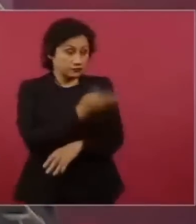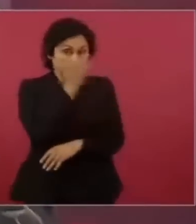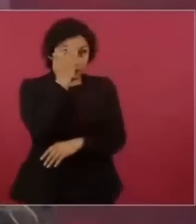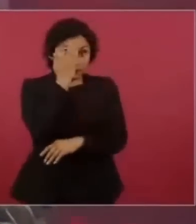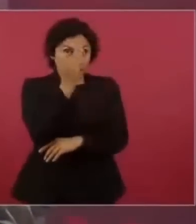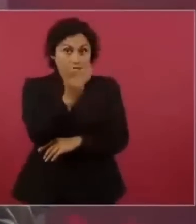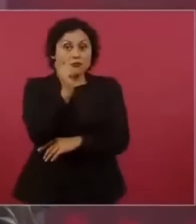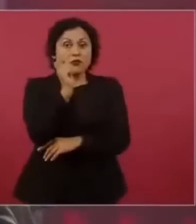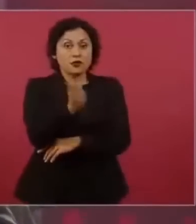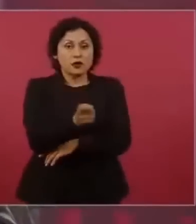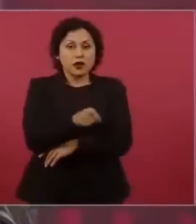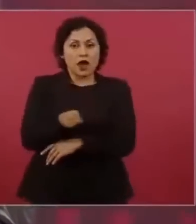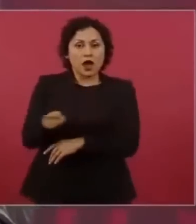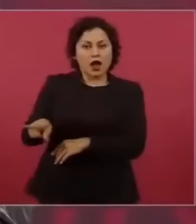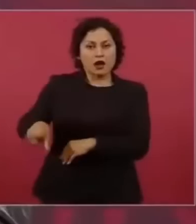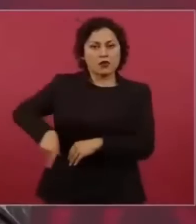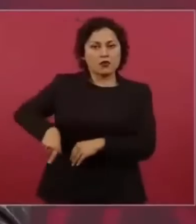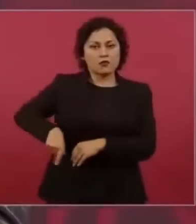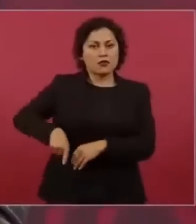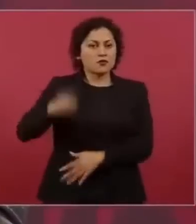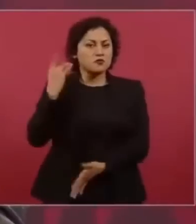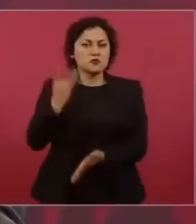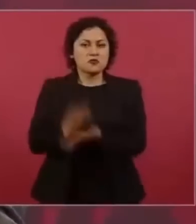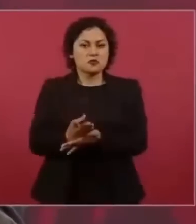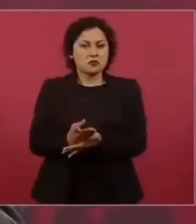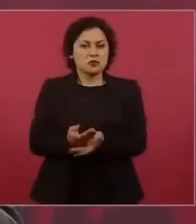como policía,